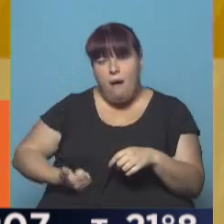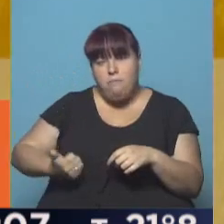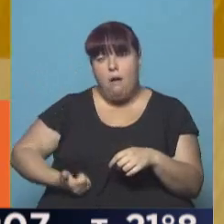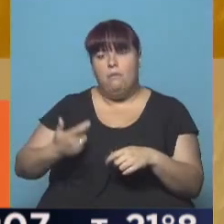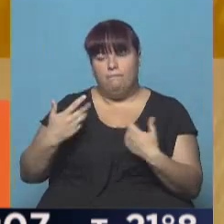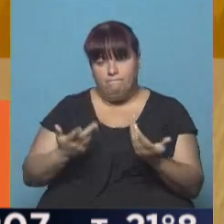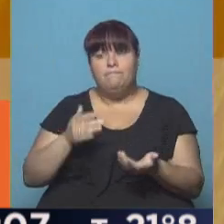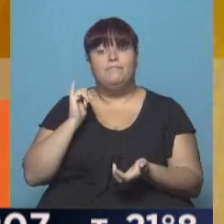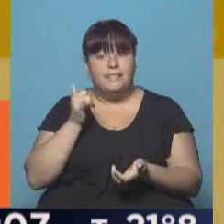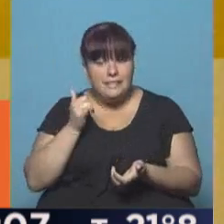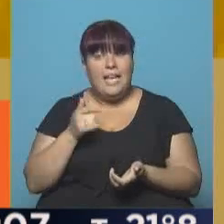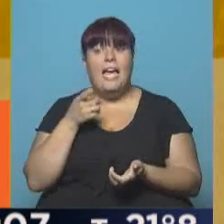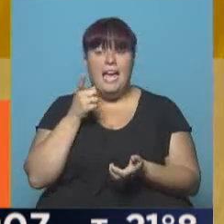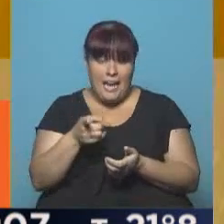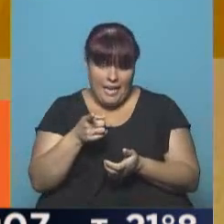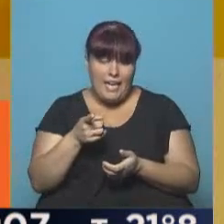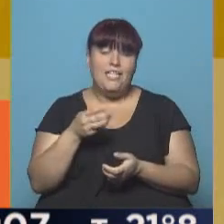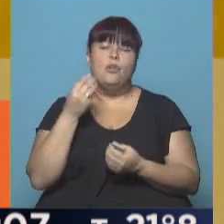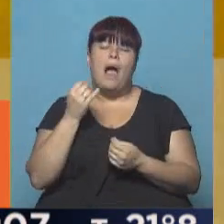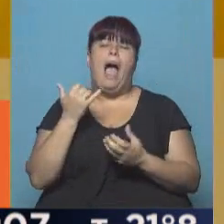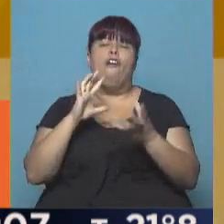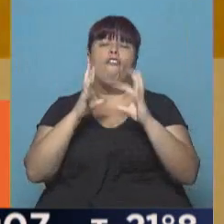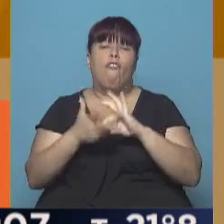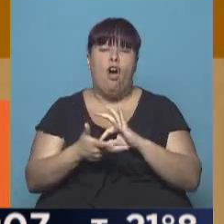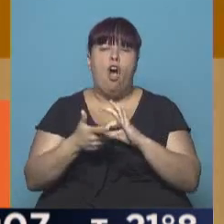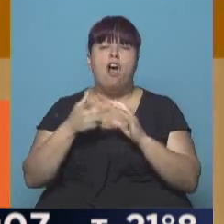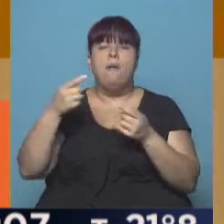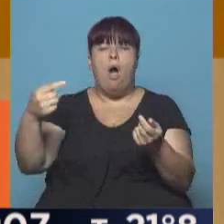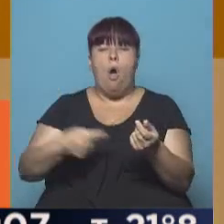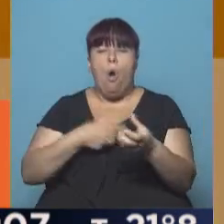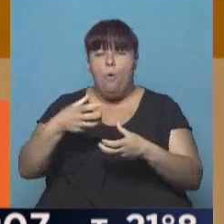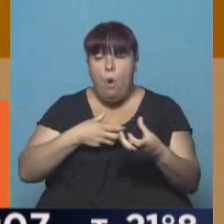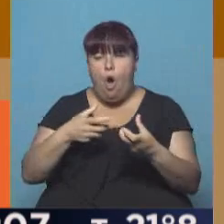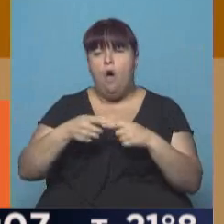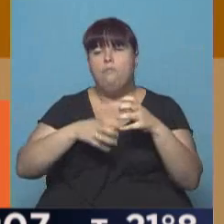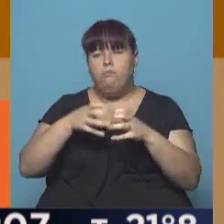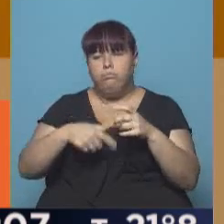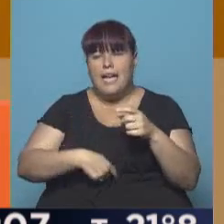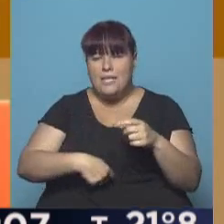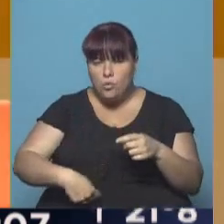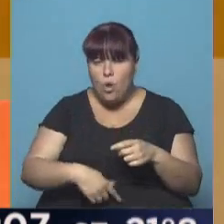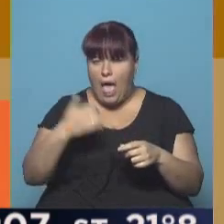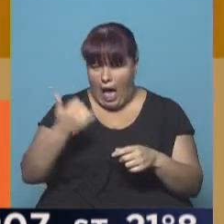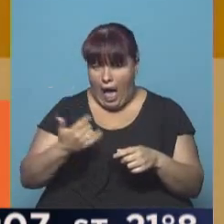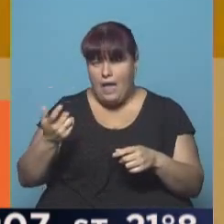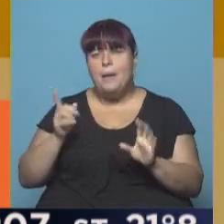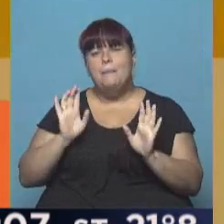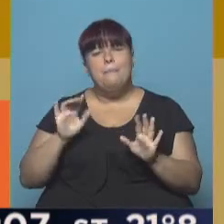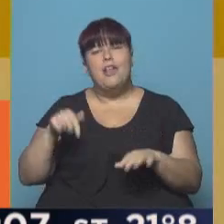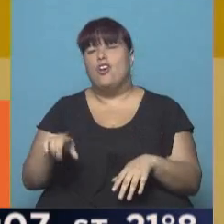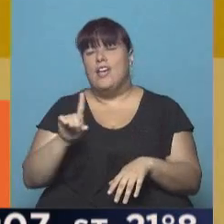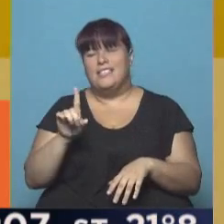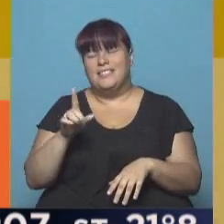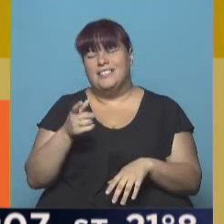que inyectarse claro eso porque existen sistemas como las bombas de insulina el sensor continuo que hoy están pero hoy no es